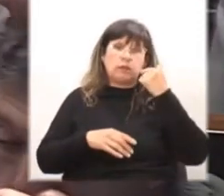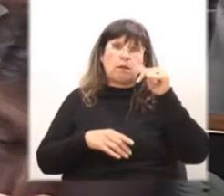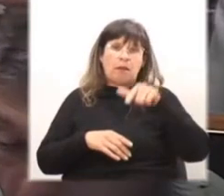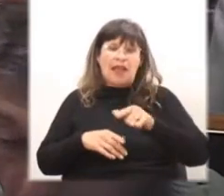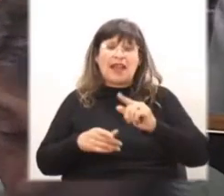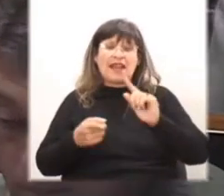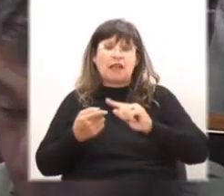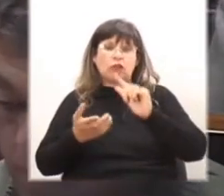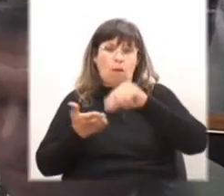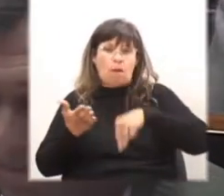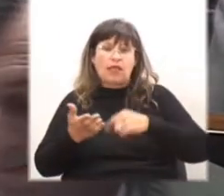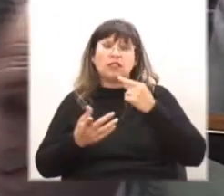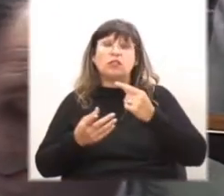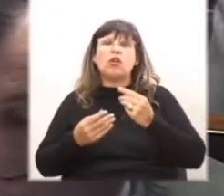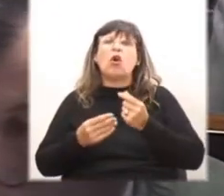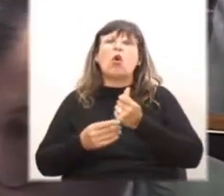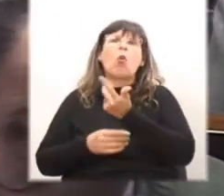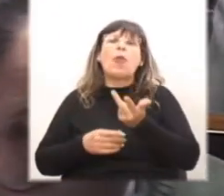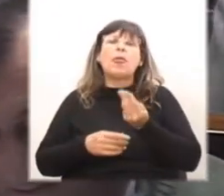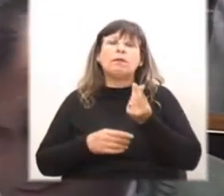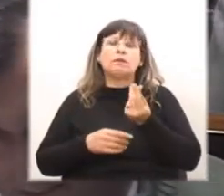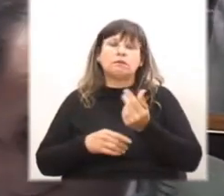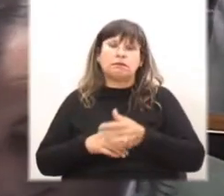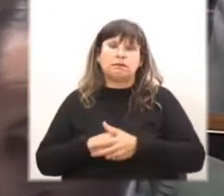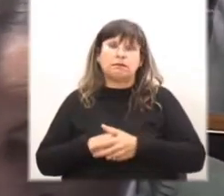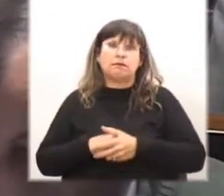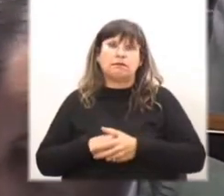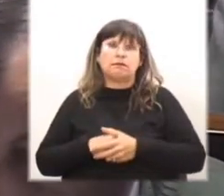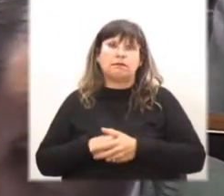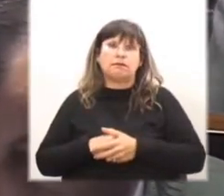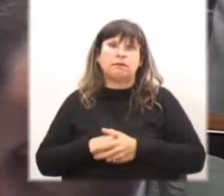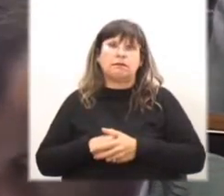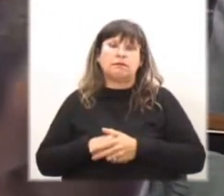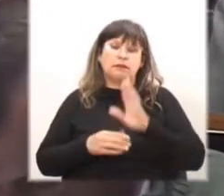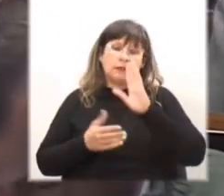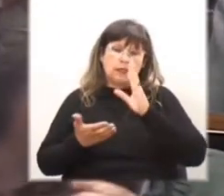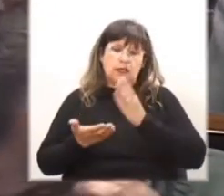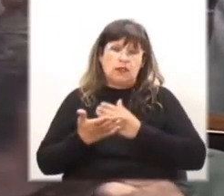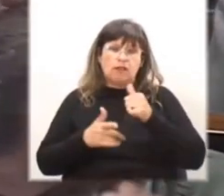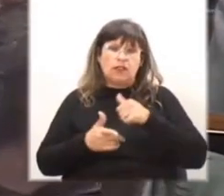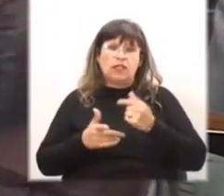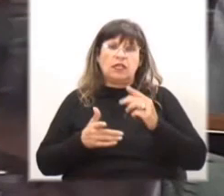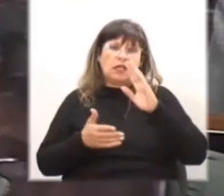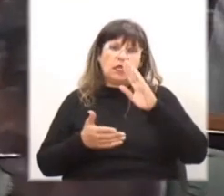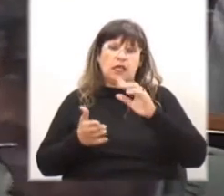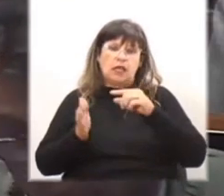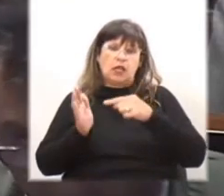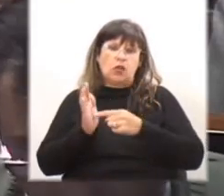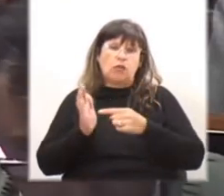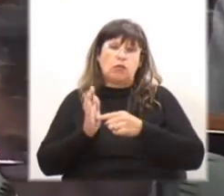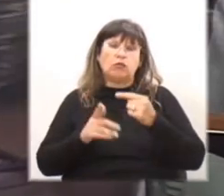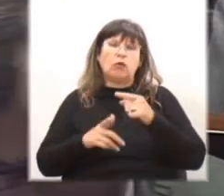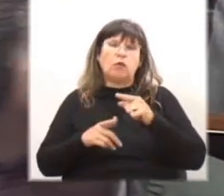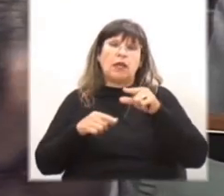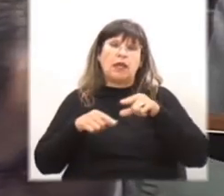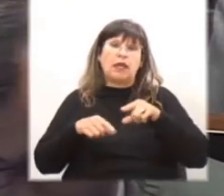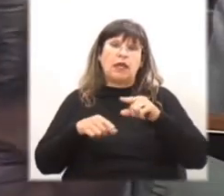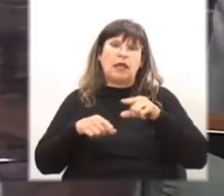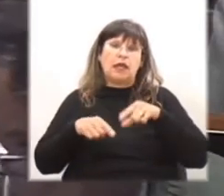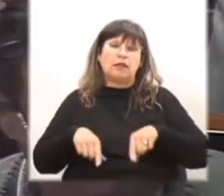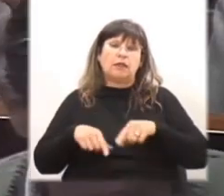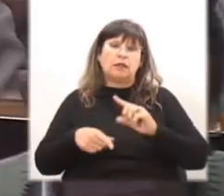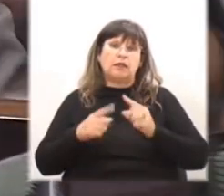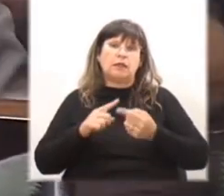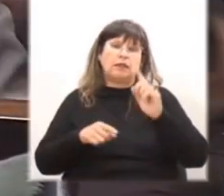ese convenio? ¿Qué monto representó? Y finalmente el último punto para Cancillería. En